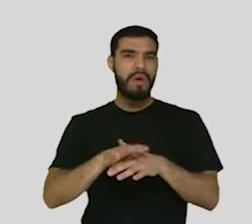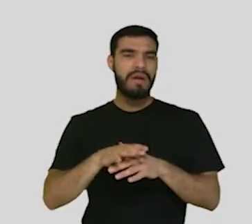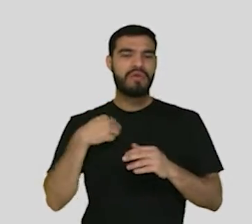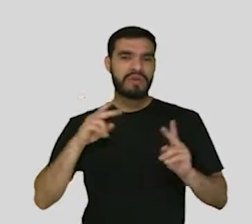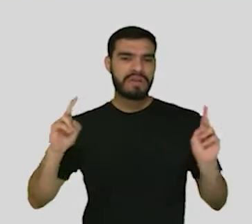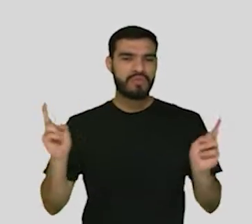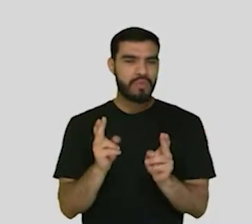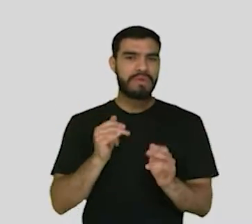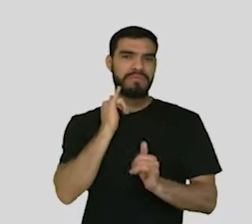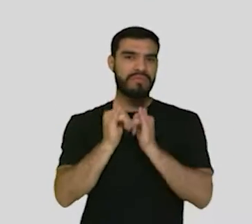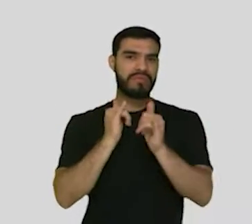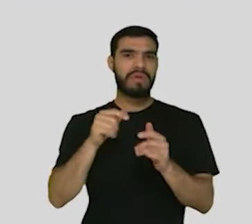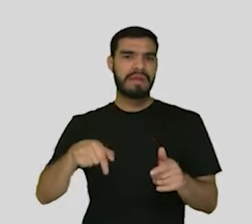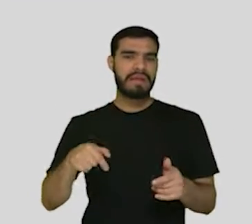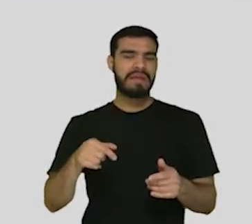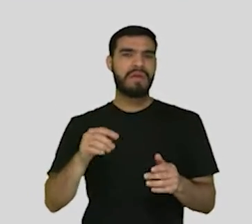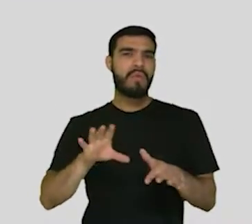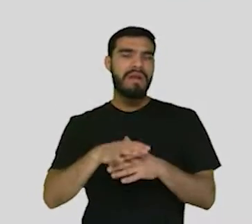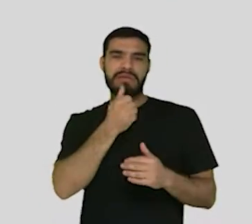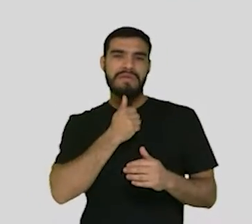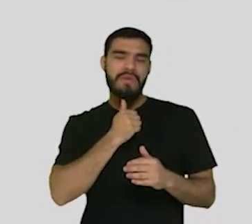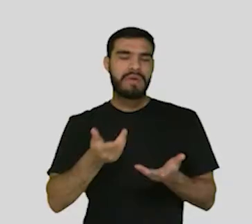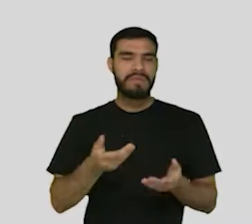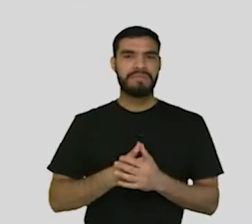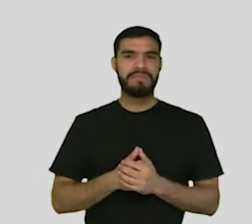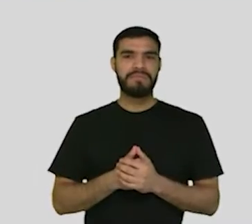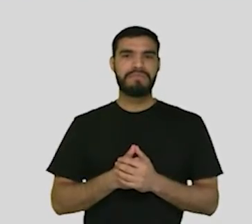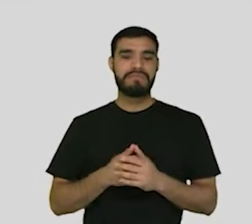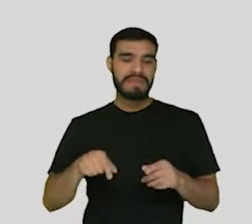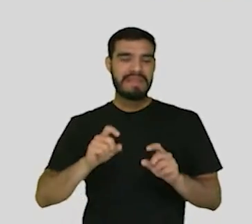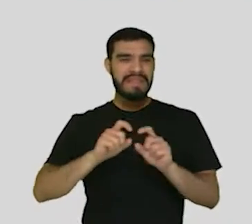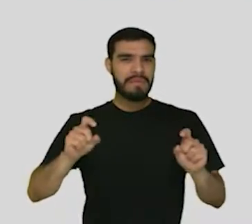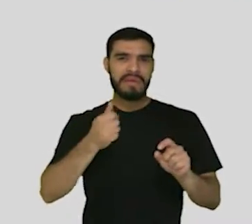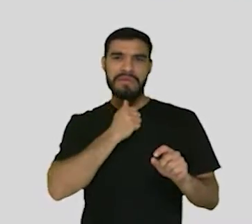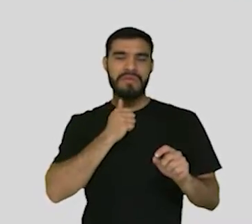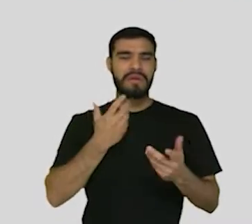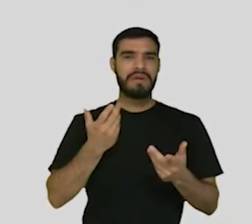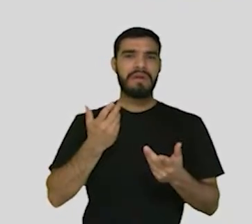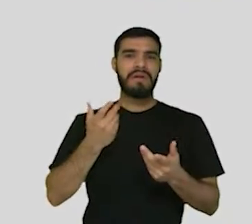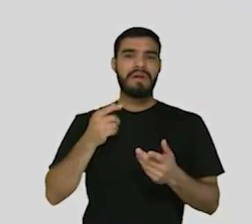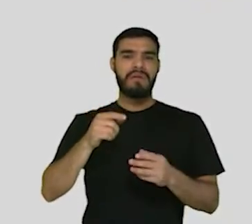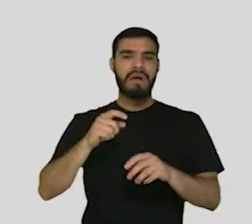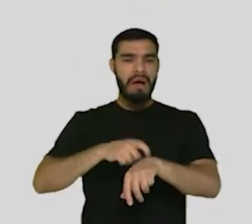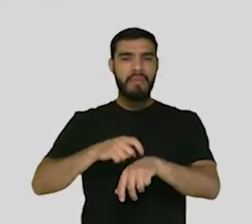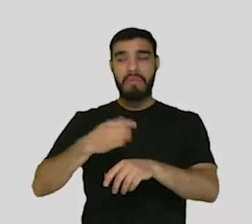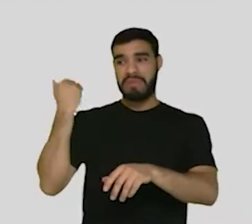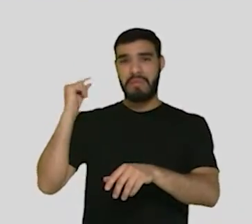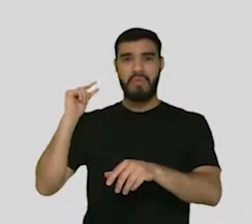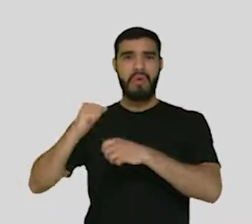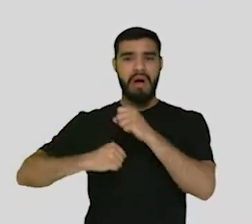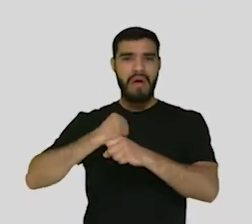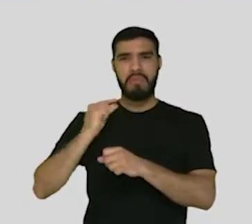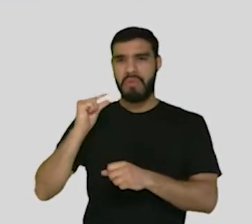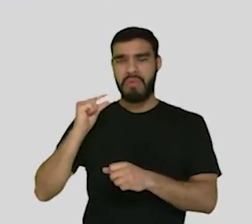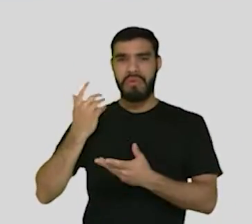Se mandó a Gina, o ya poba cuepete en resumen, coba con Marandú, con